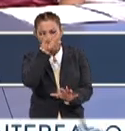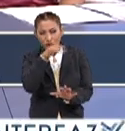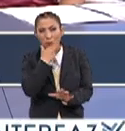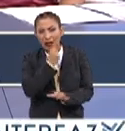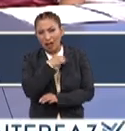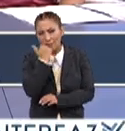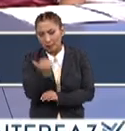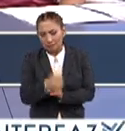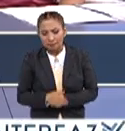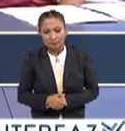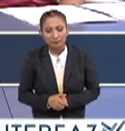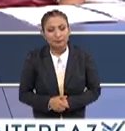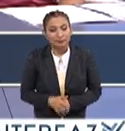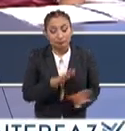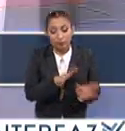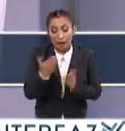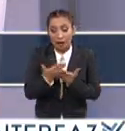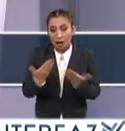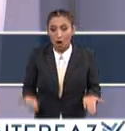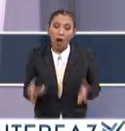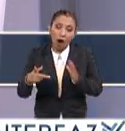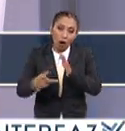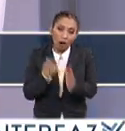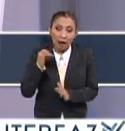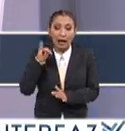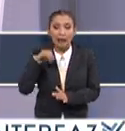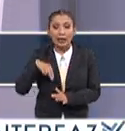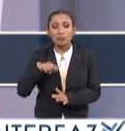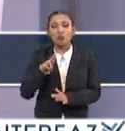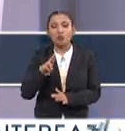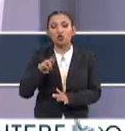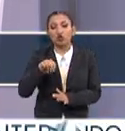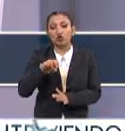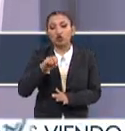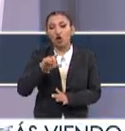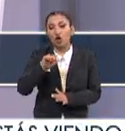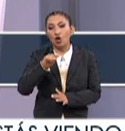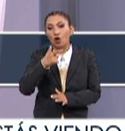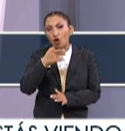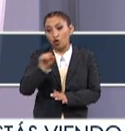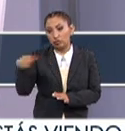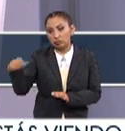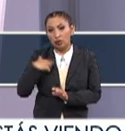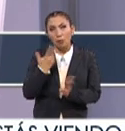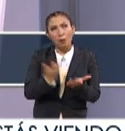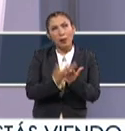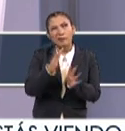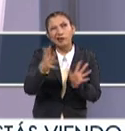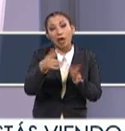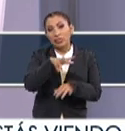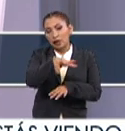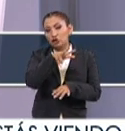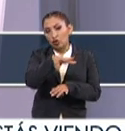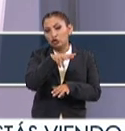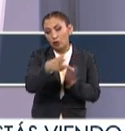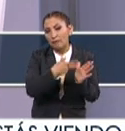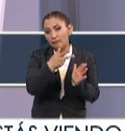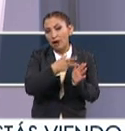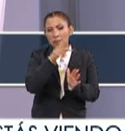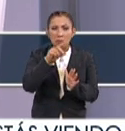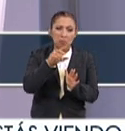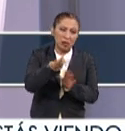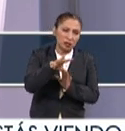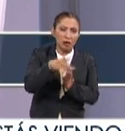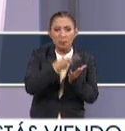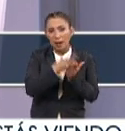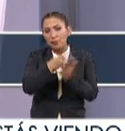alemán. Y ahora pues, otra vez inmunólogos. Los inmunólogos han recibido como alrededor de 18 a